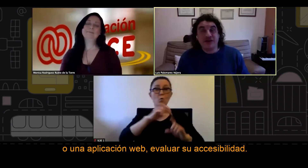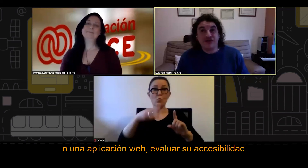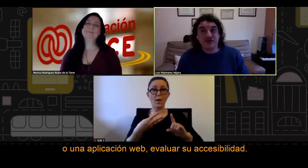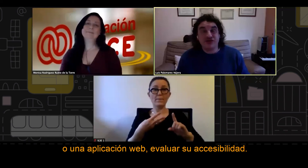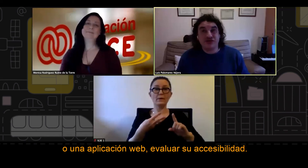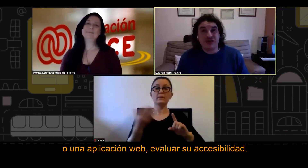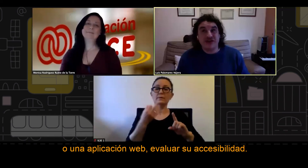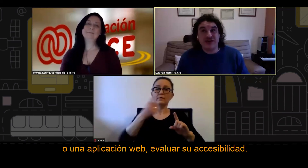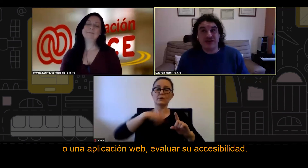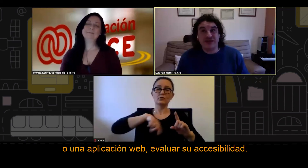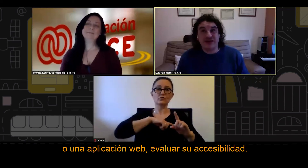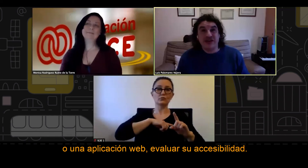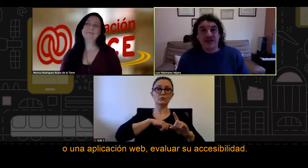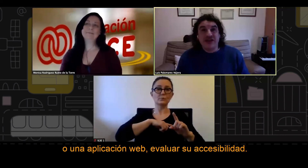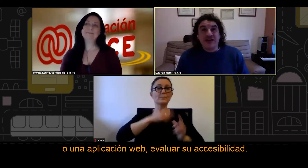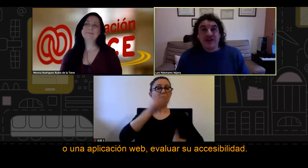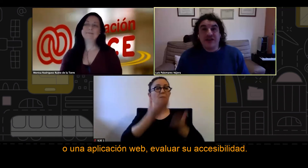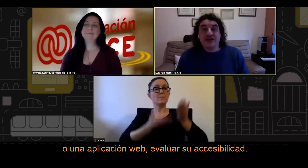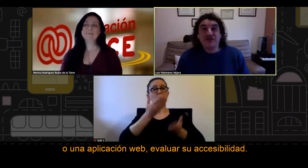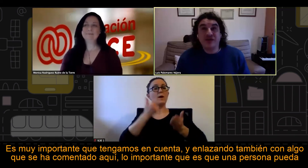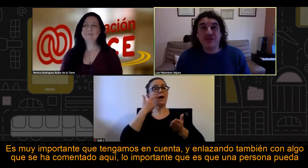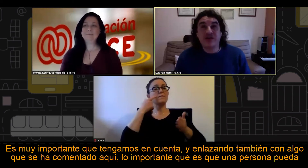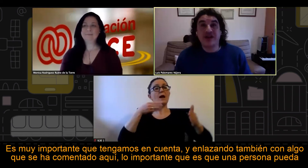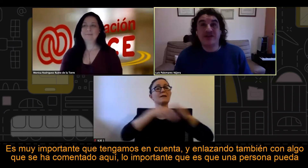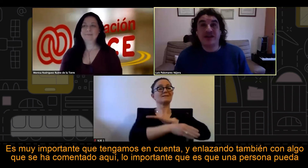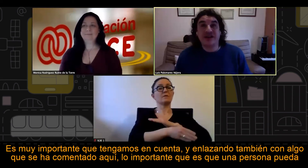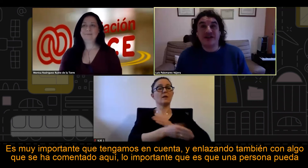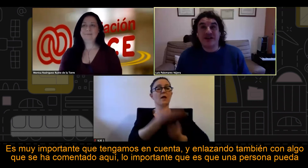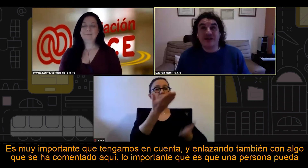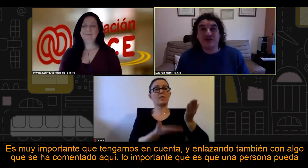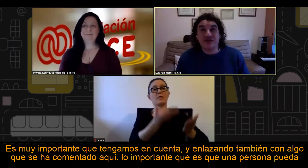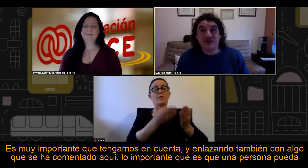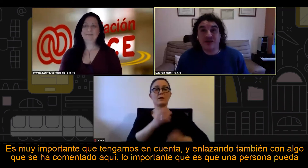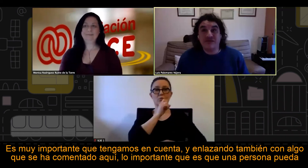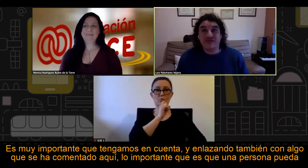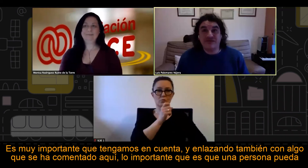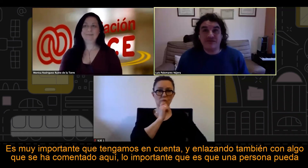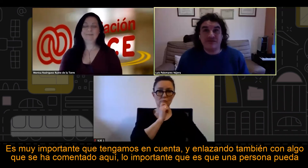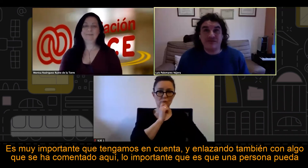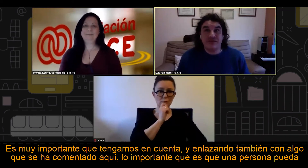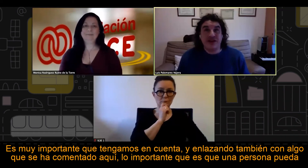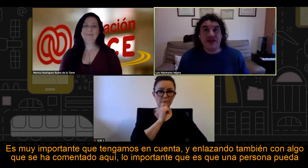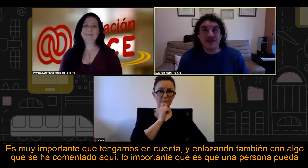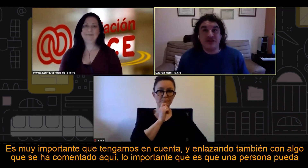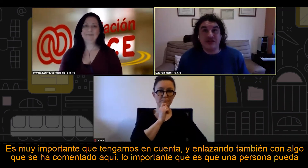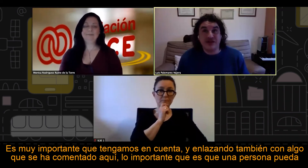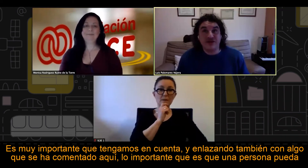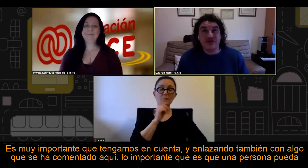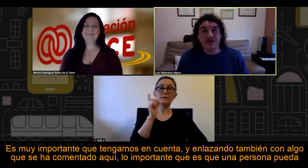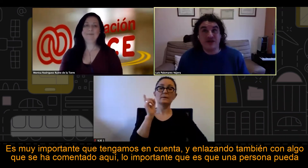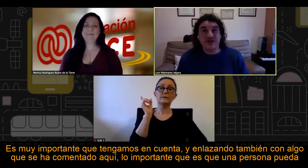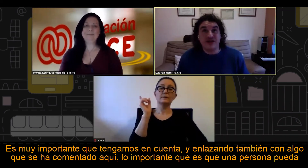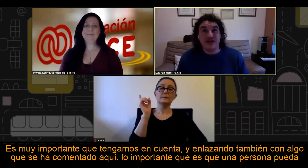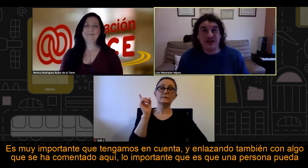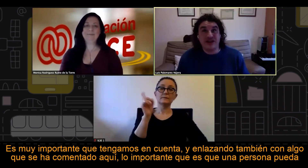evaluar su accesibilidad. Es muy importante que tengamos en cuenta, y enlazando también